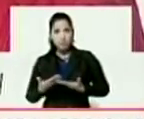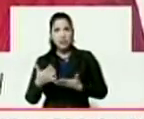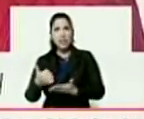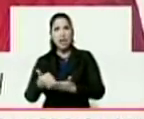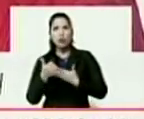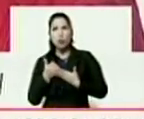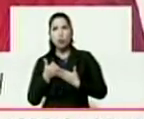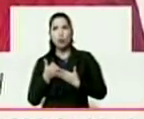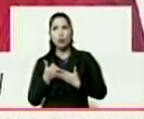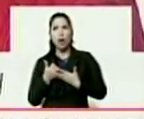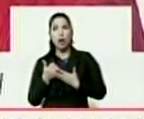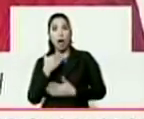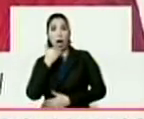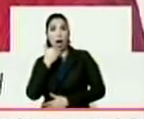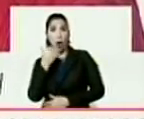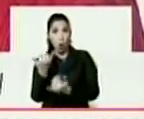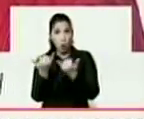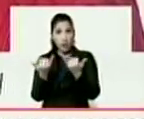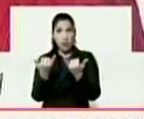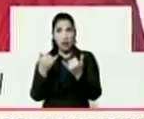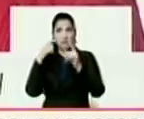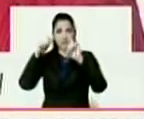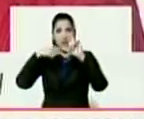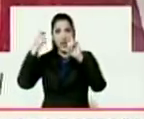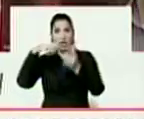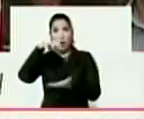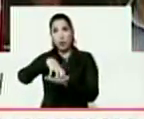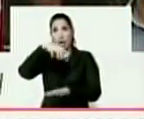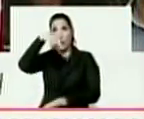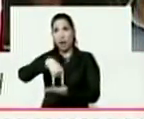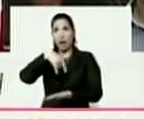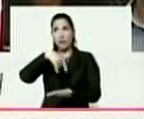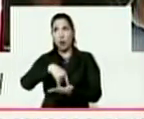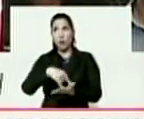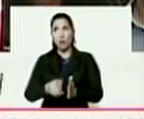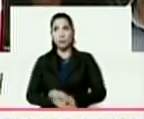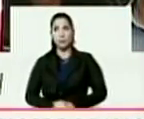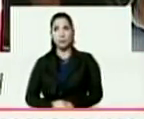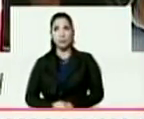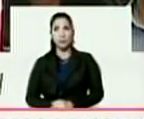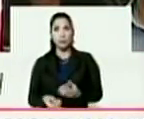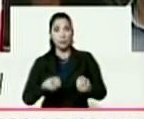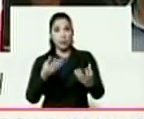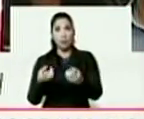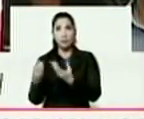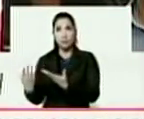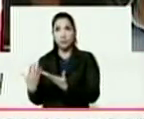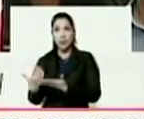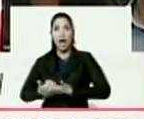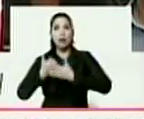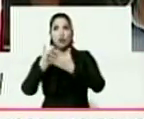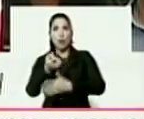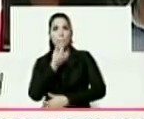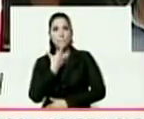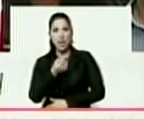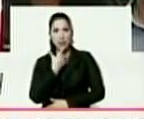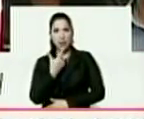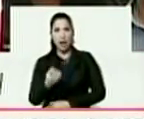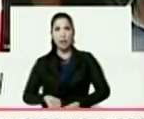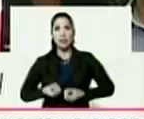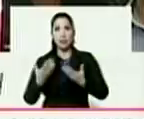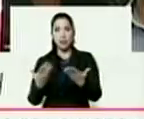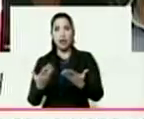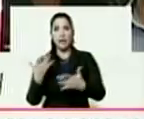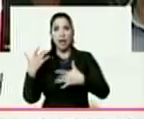vídeos hace poco en el estado carabobo ver así que entregaban ayudas médicas la entregaban en un